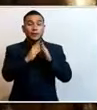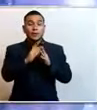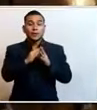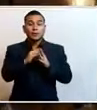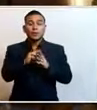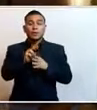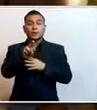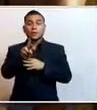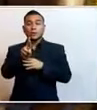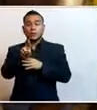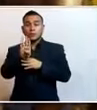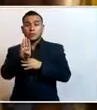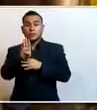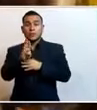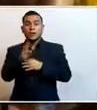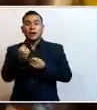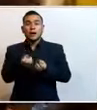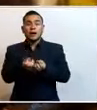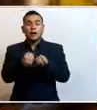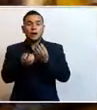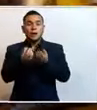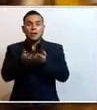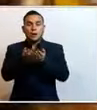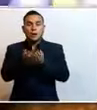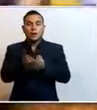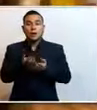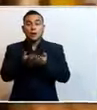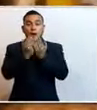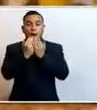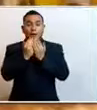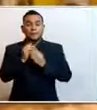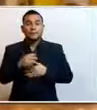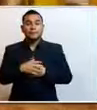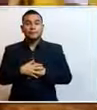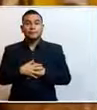urbanización Agua Caliente y Colonia Agua Caliente.